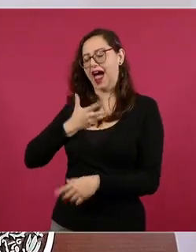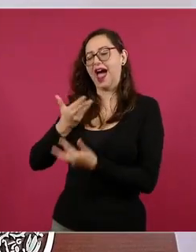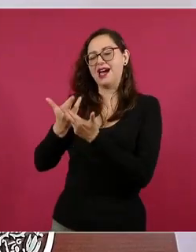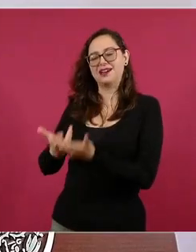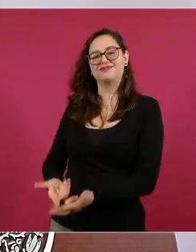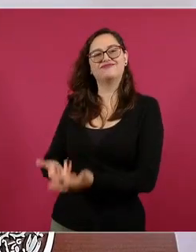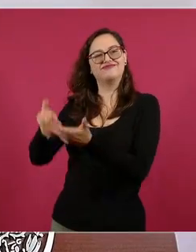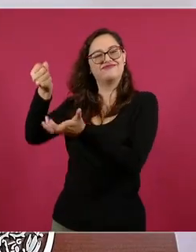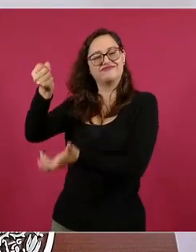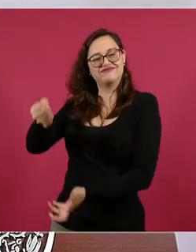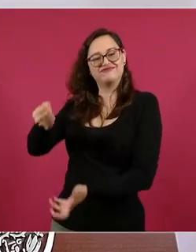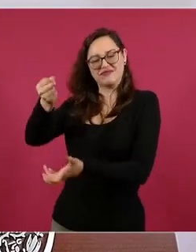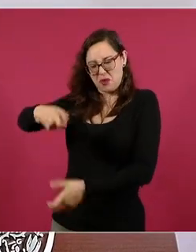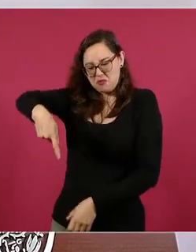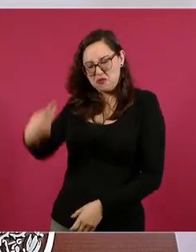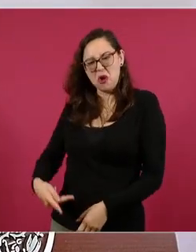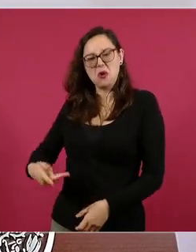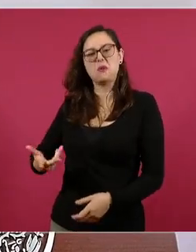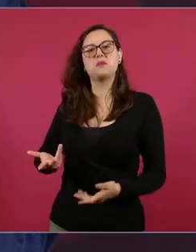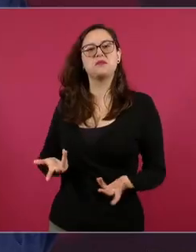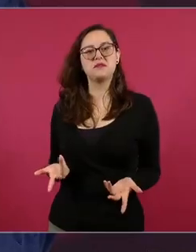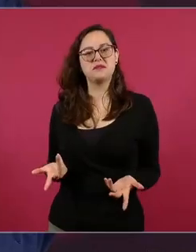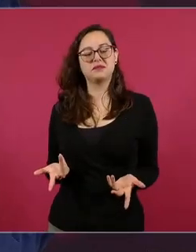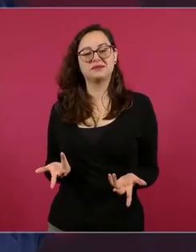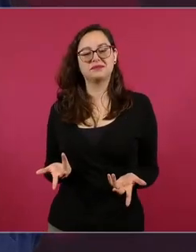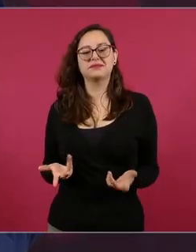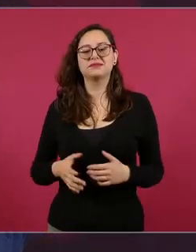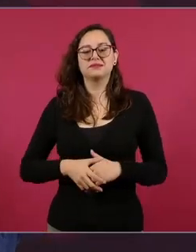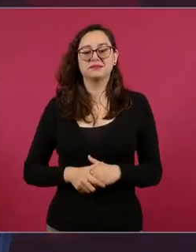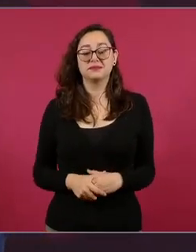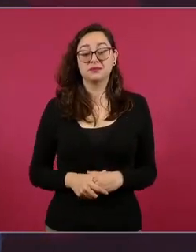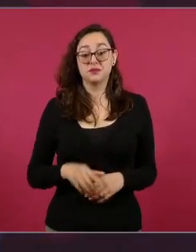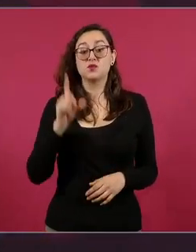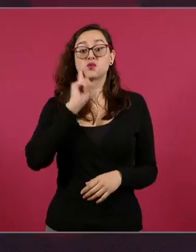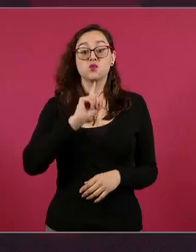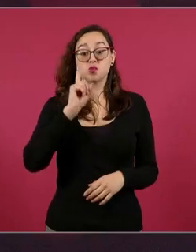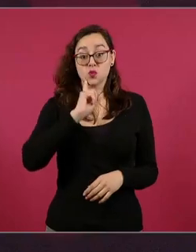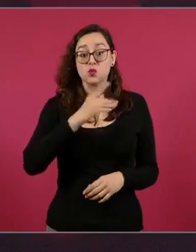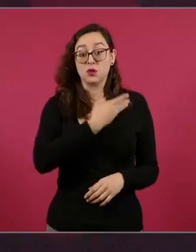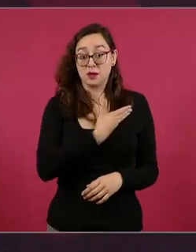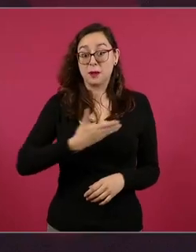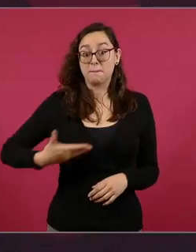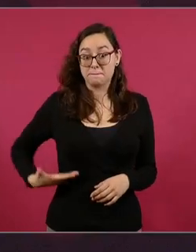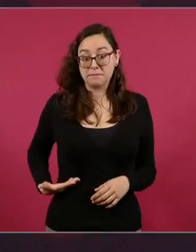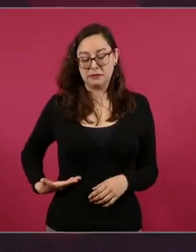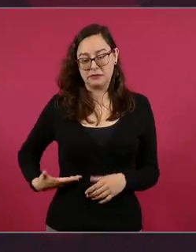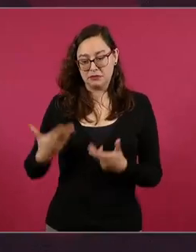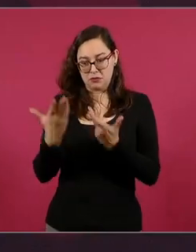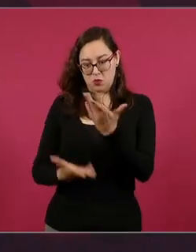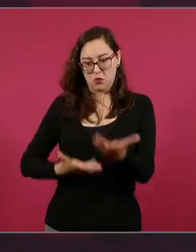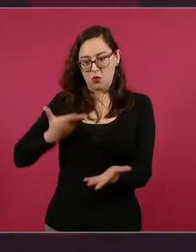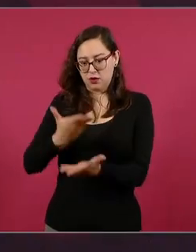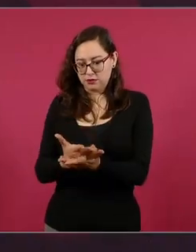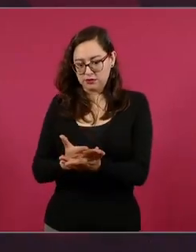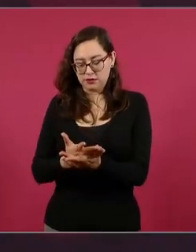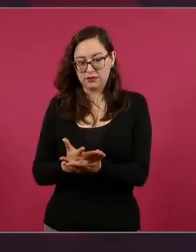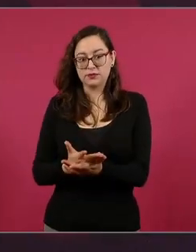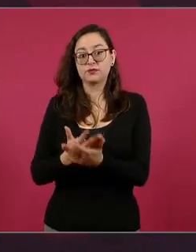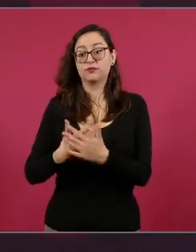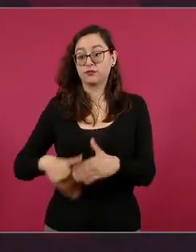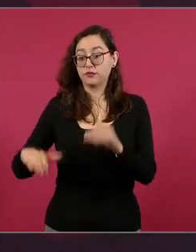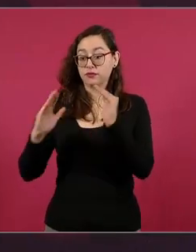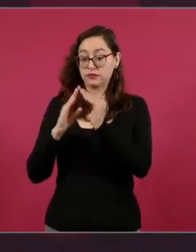Y lo que plantea la presidenta es que se empiecen a construir las viviendas y